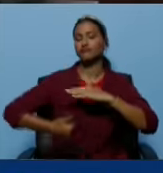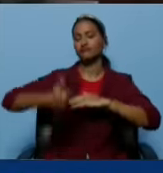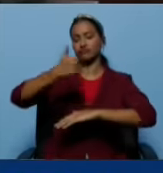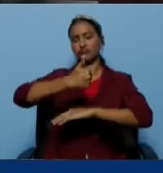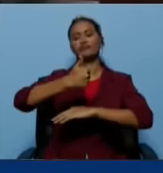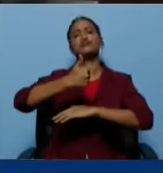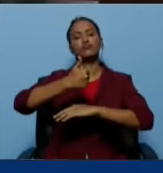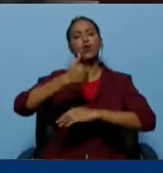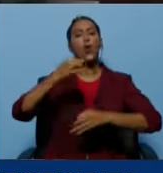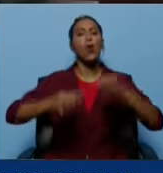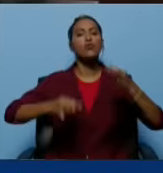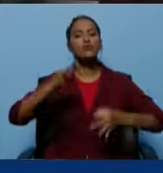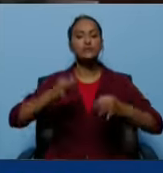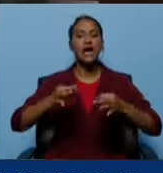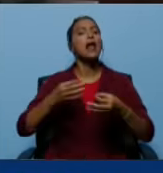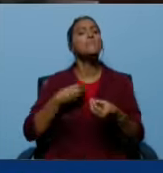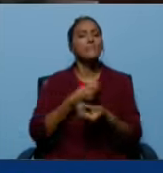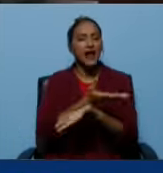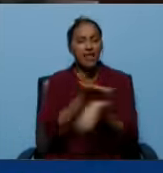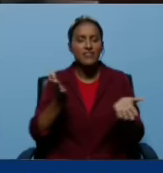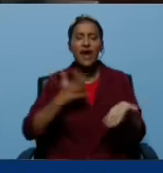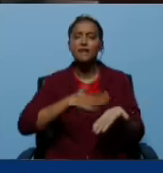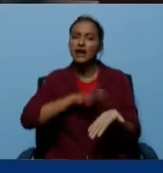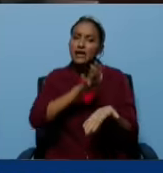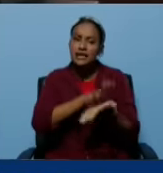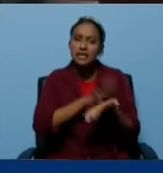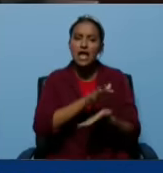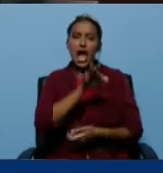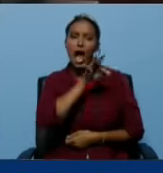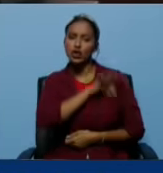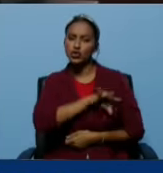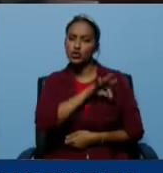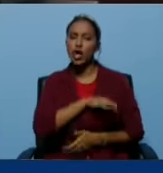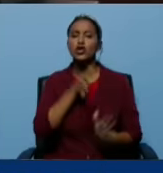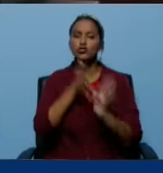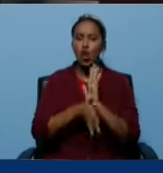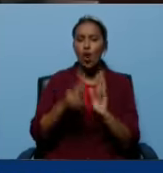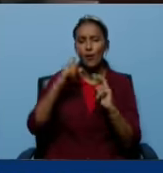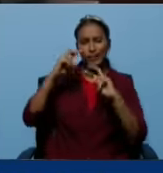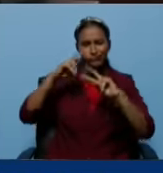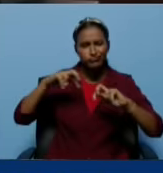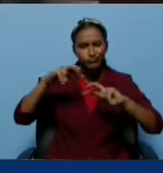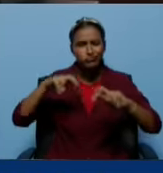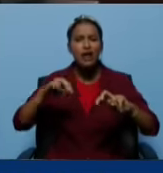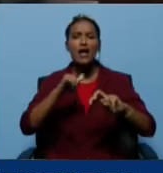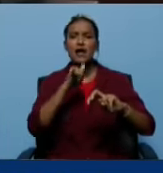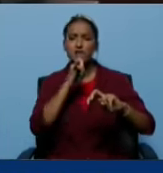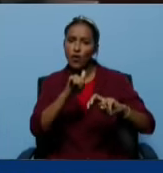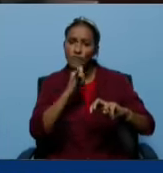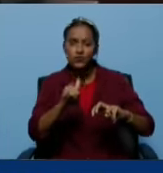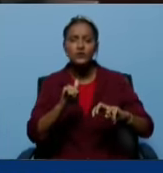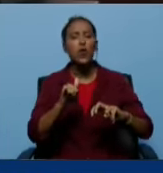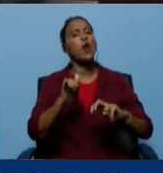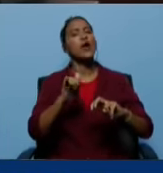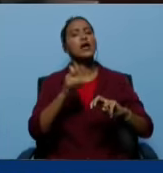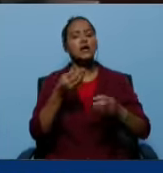para recuperar la tranquilidad social, derrotando las intenciones de provocar una crisis en dicho